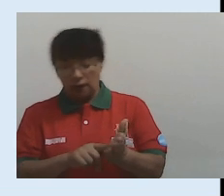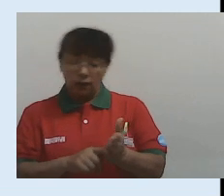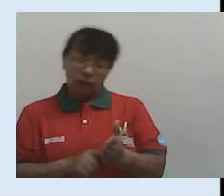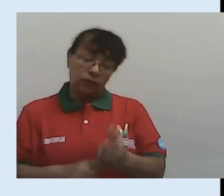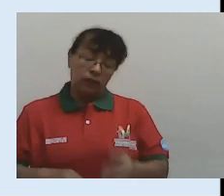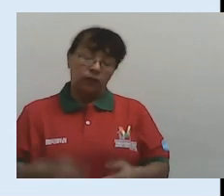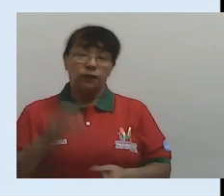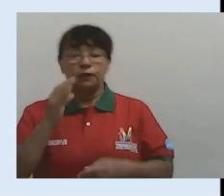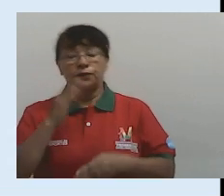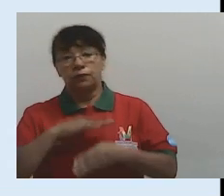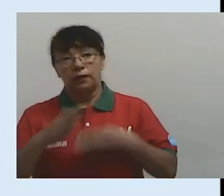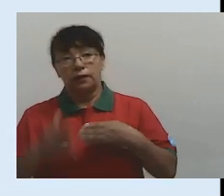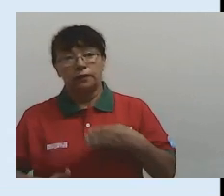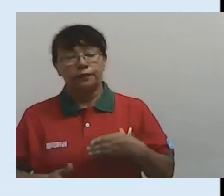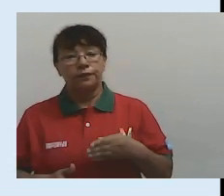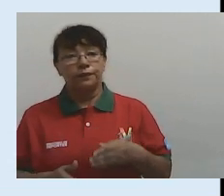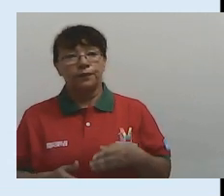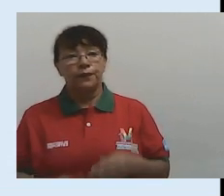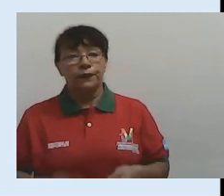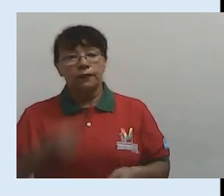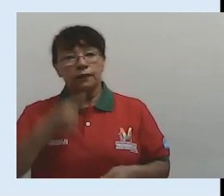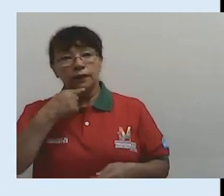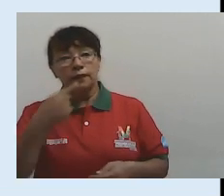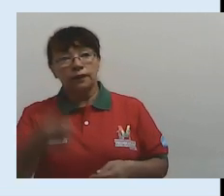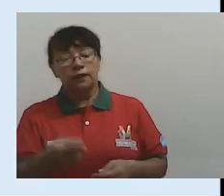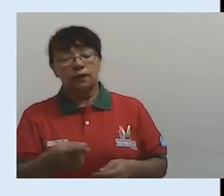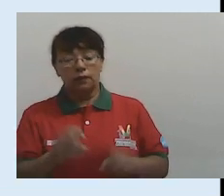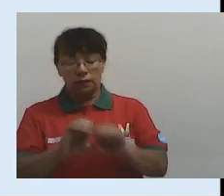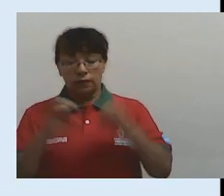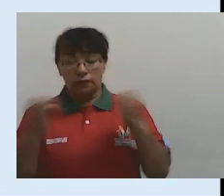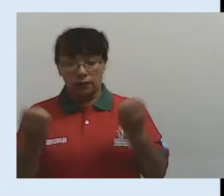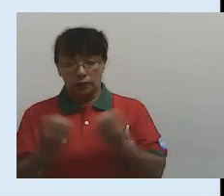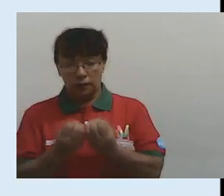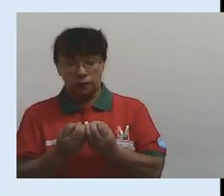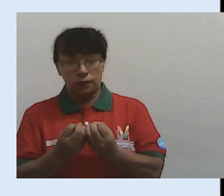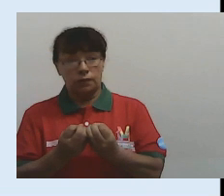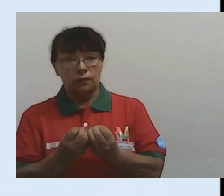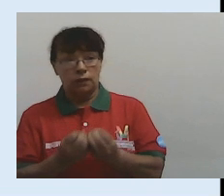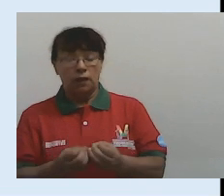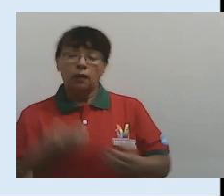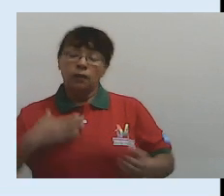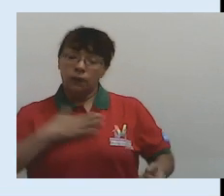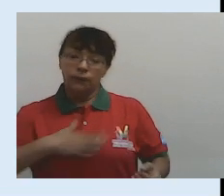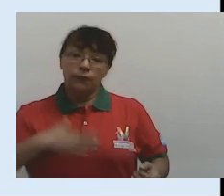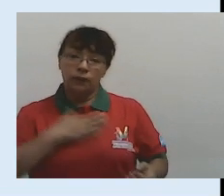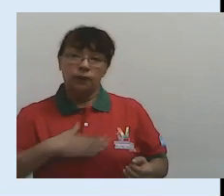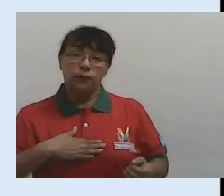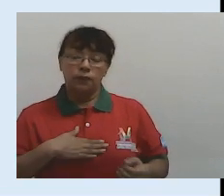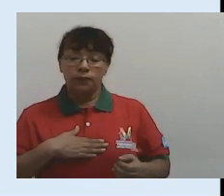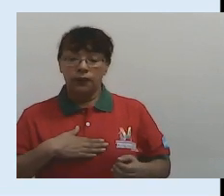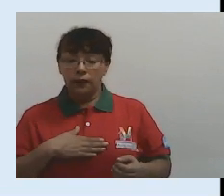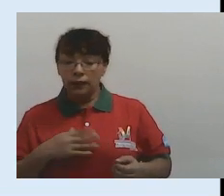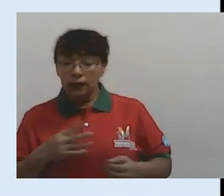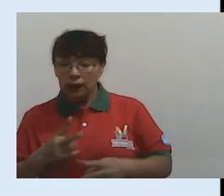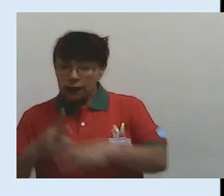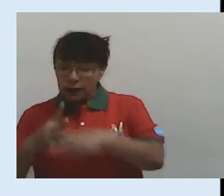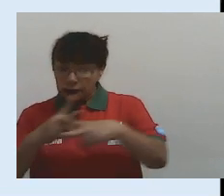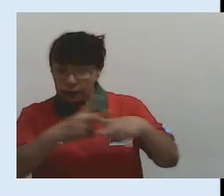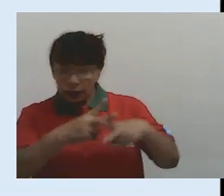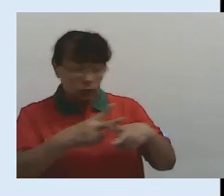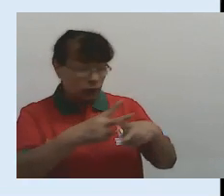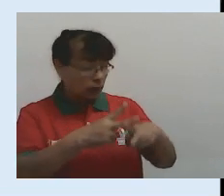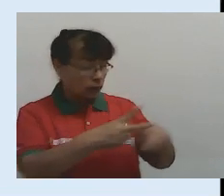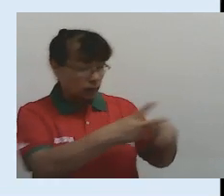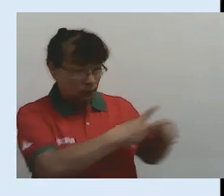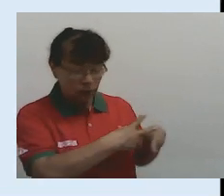resultados. Les sugiero también en la organización del evento que por favor vean la seguridad en la instalación y la